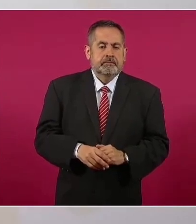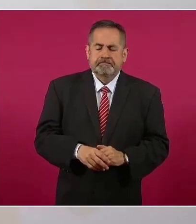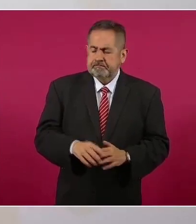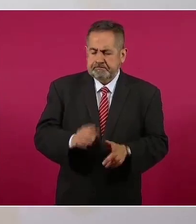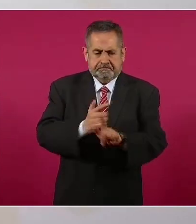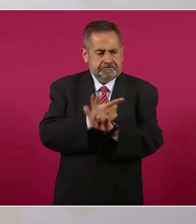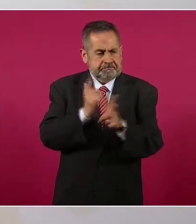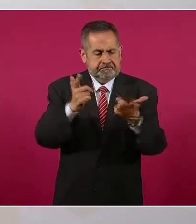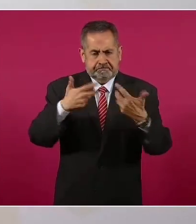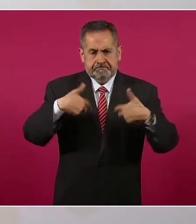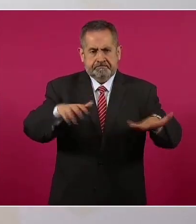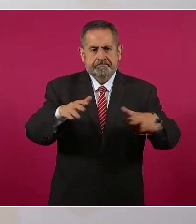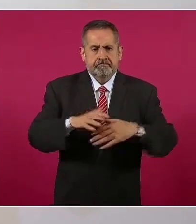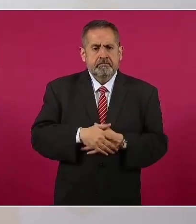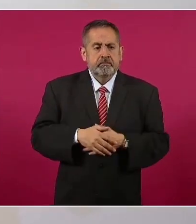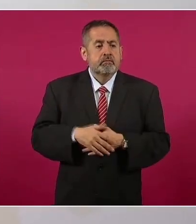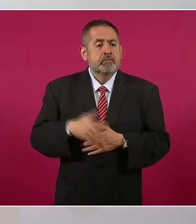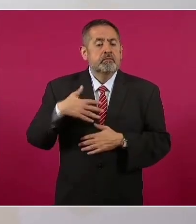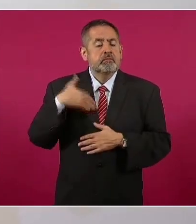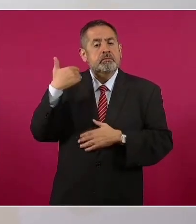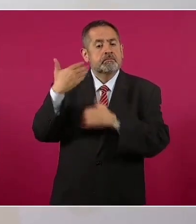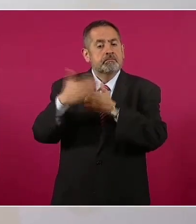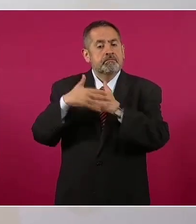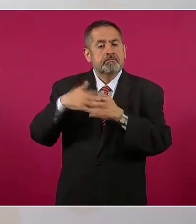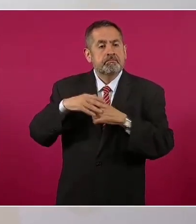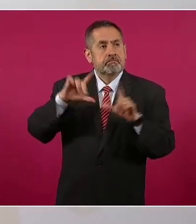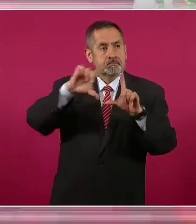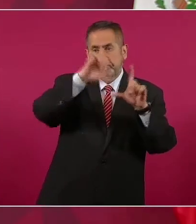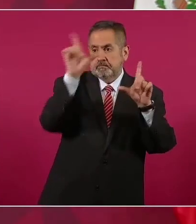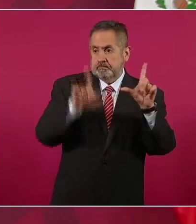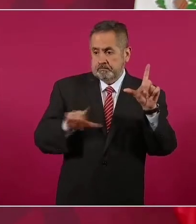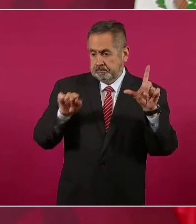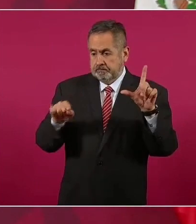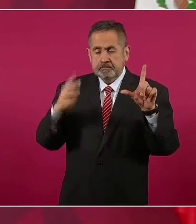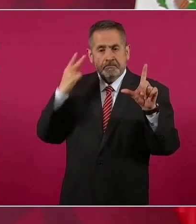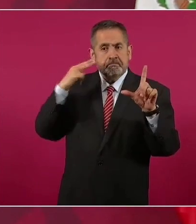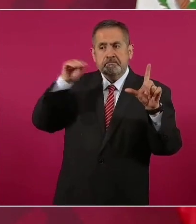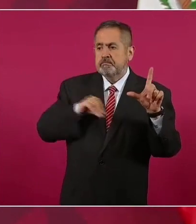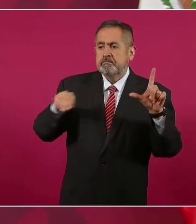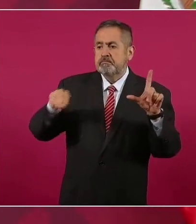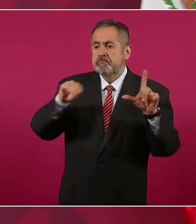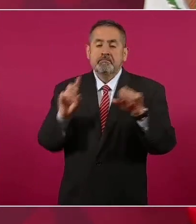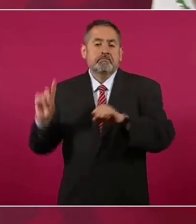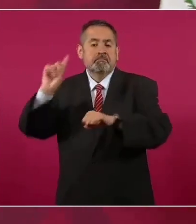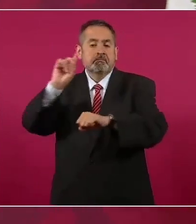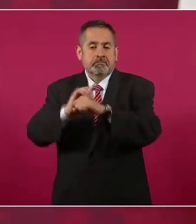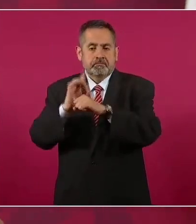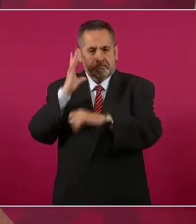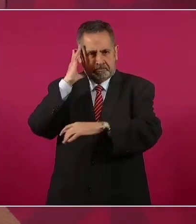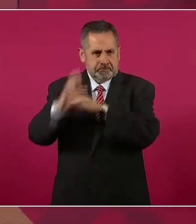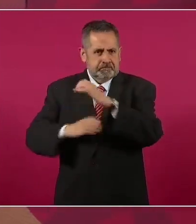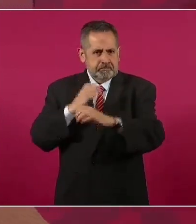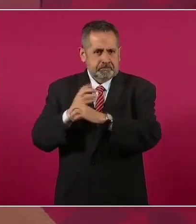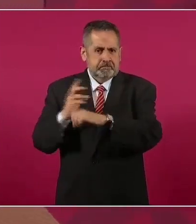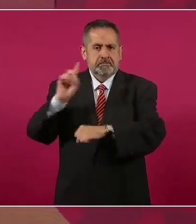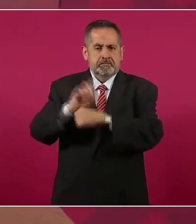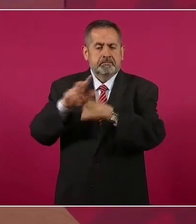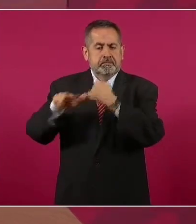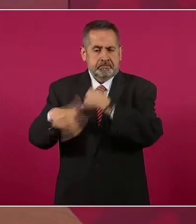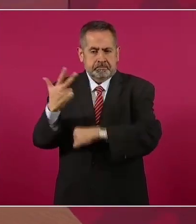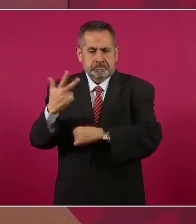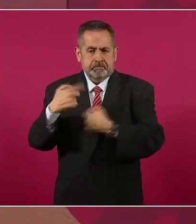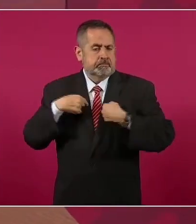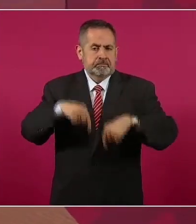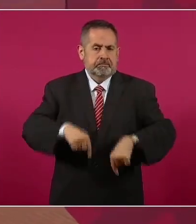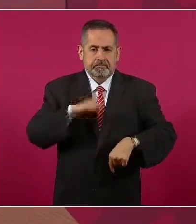libertad completa. Yo voy a hacer una gira en el sureste y como es el día de mi cumpleaños, el día 13, ni voy a estar aquí, o